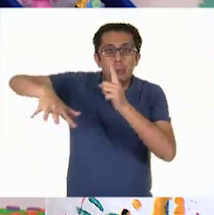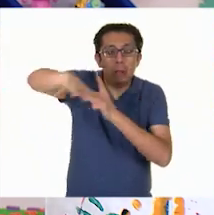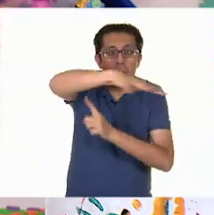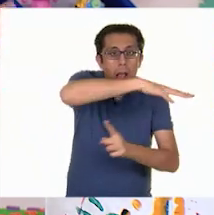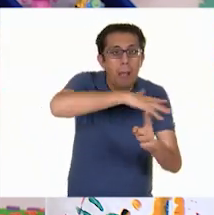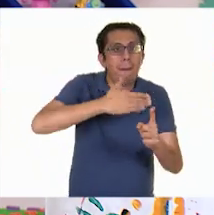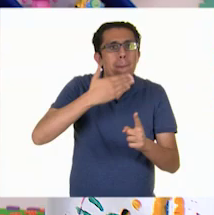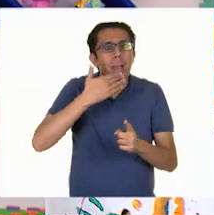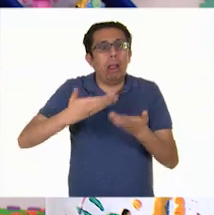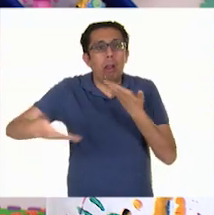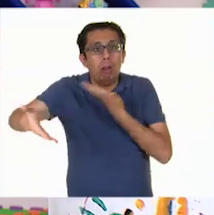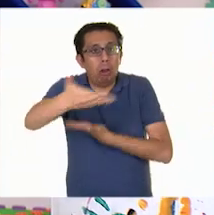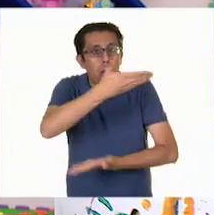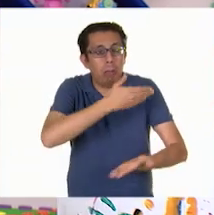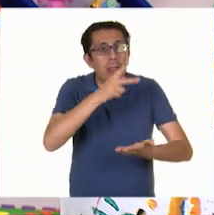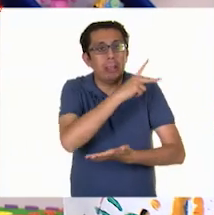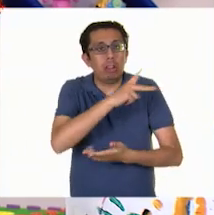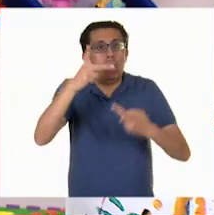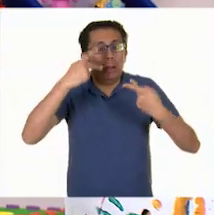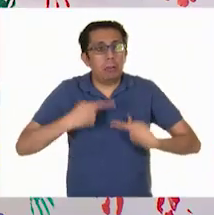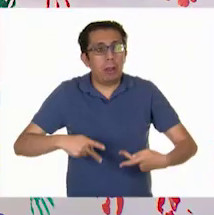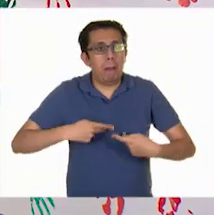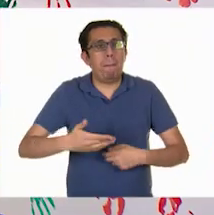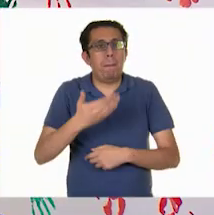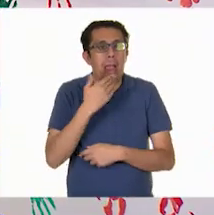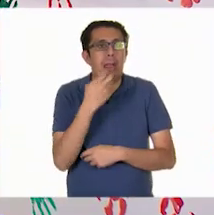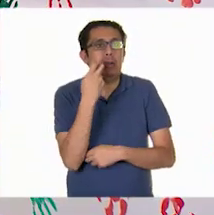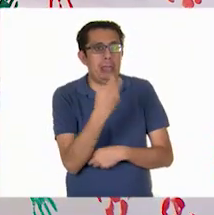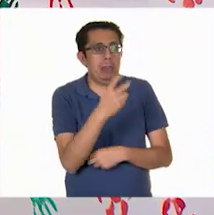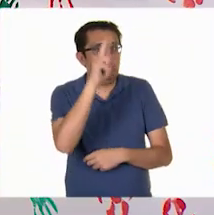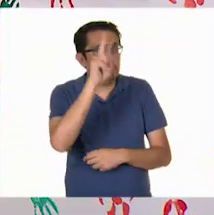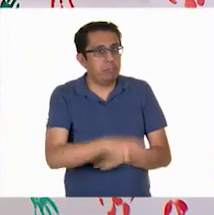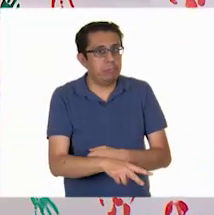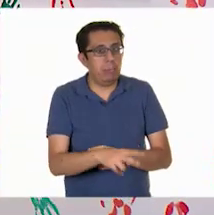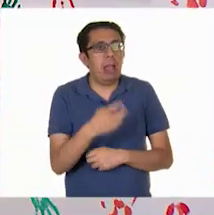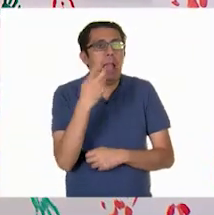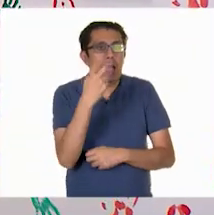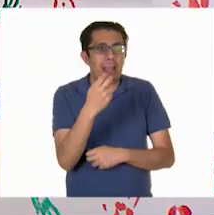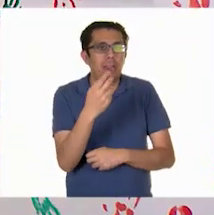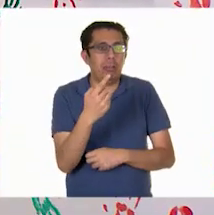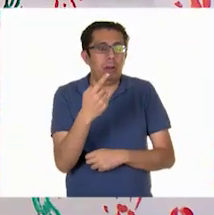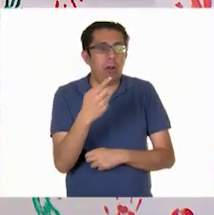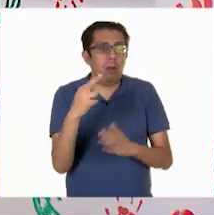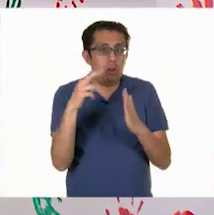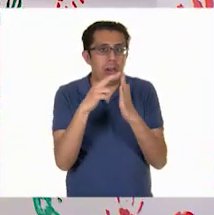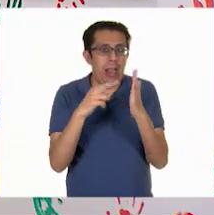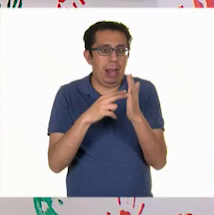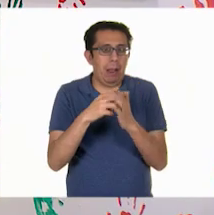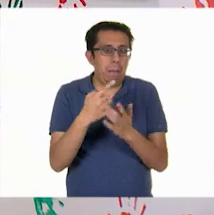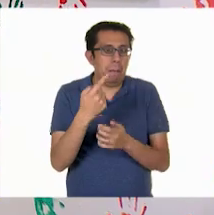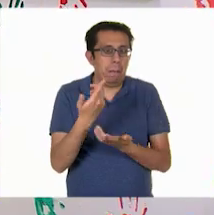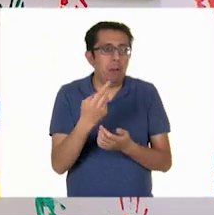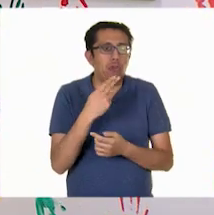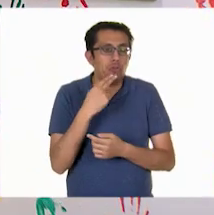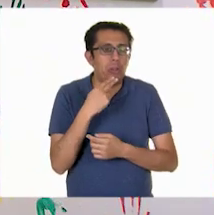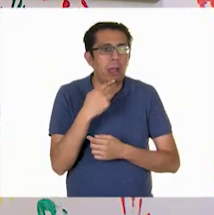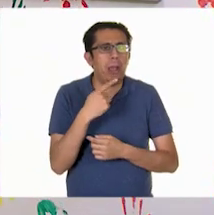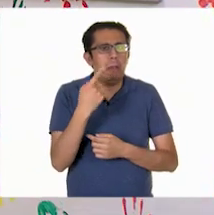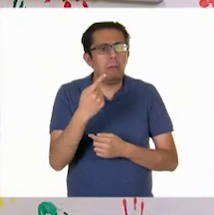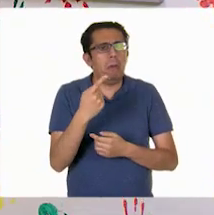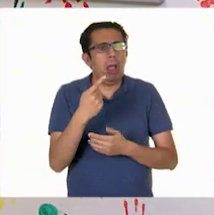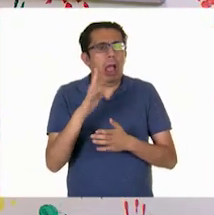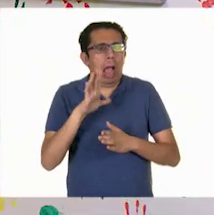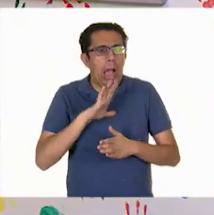convivencia de todas las personas. Exactamente, Eric. Para eso están las normas. Nos ponen límites y nos dan guía, tanto